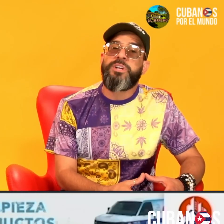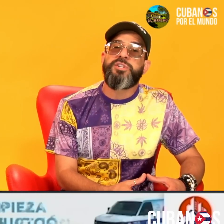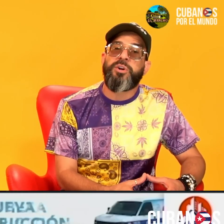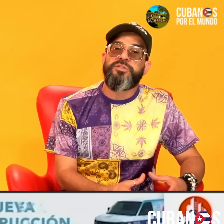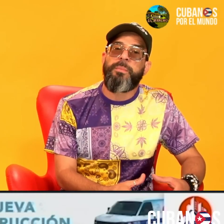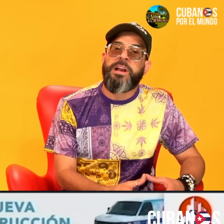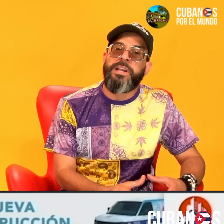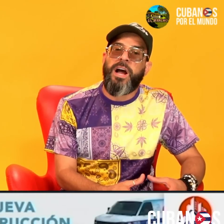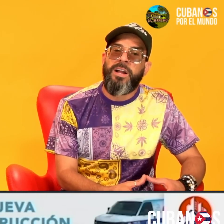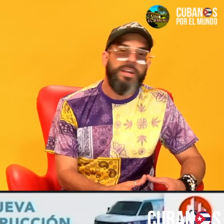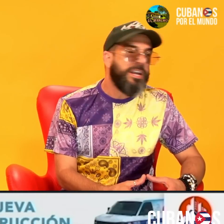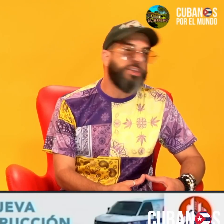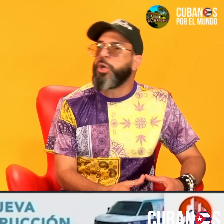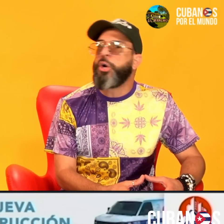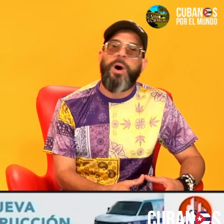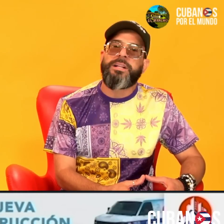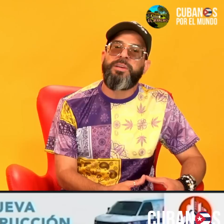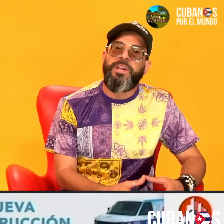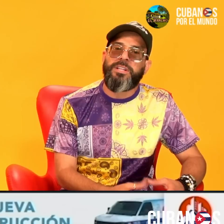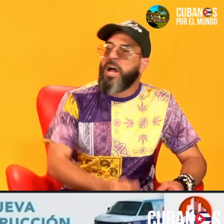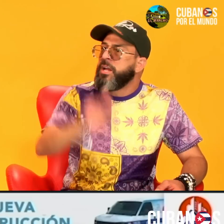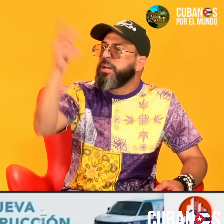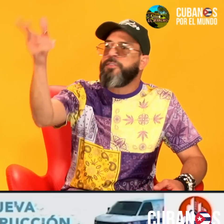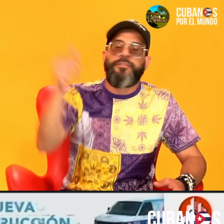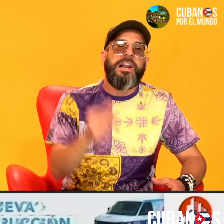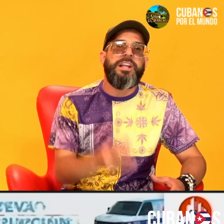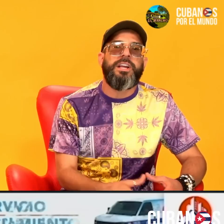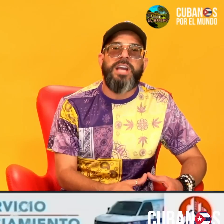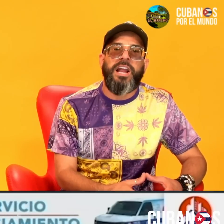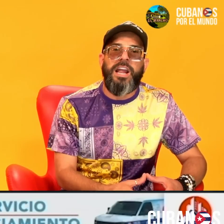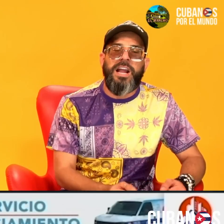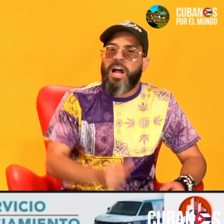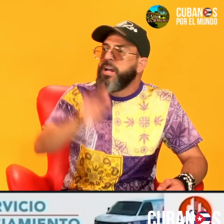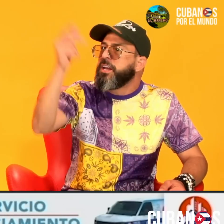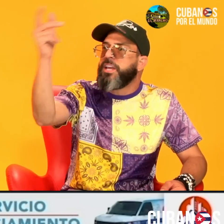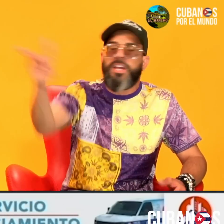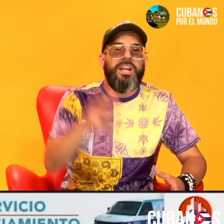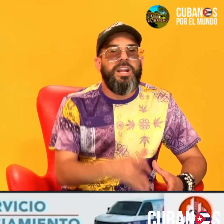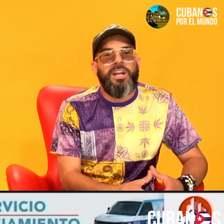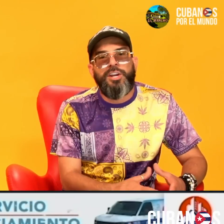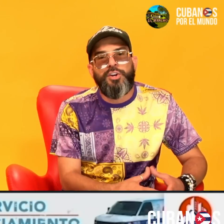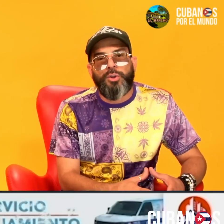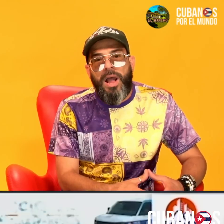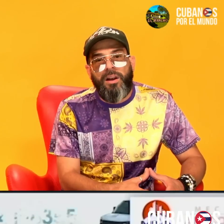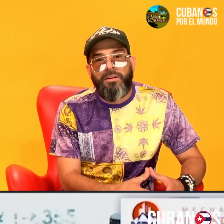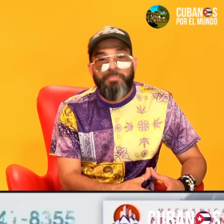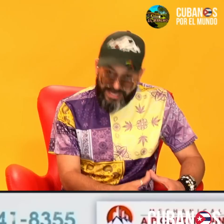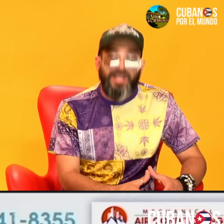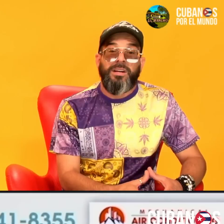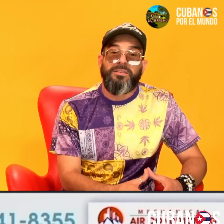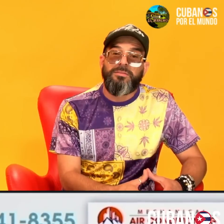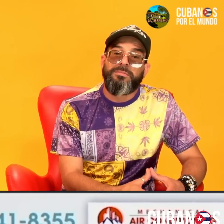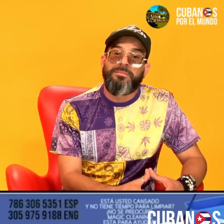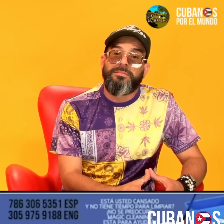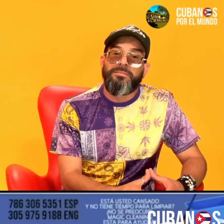trabajo hizo Rosa María y todos los activistas? Y Feli Llerena y Yotuel,